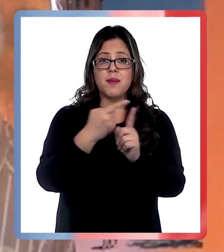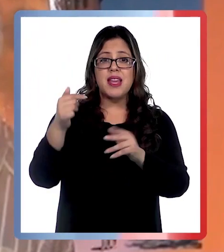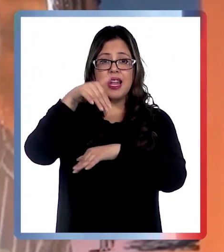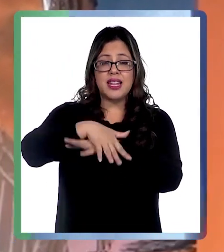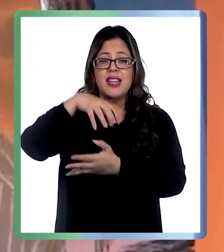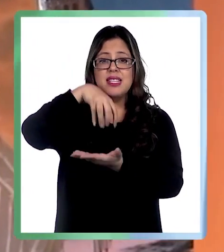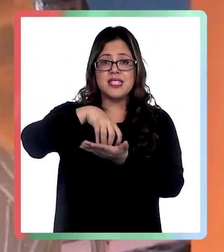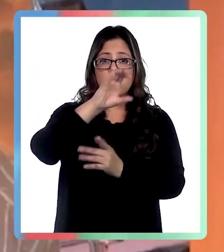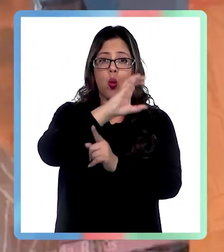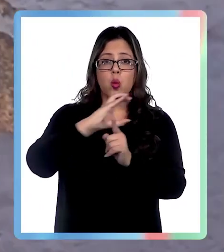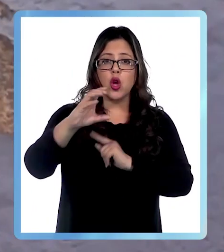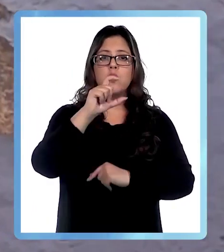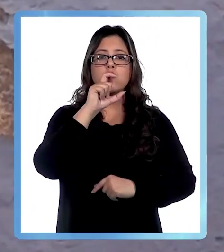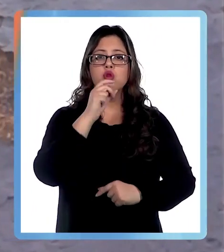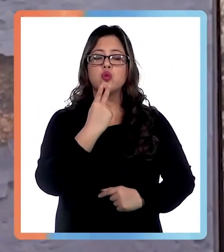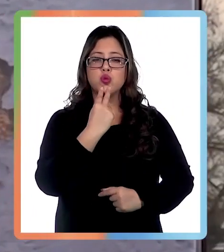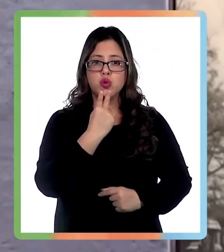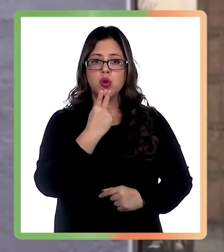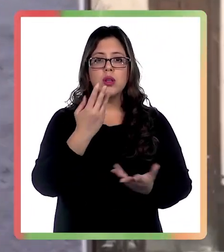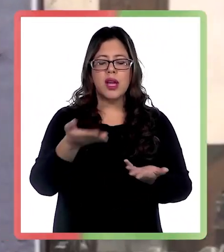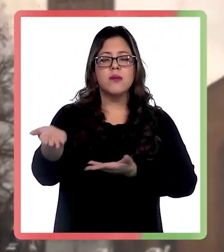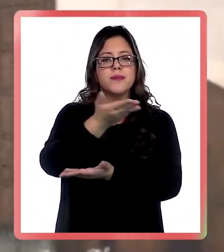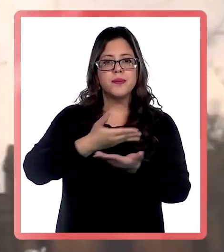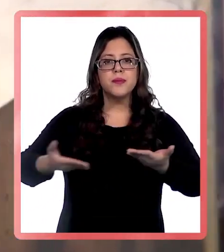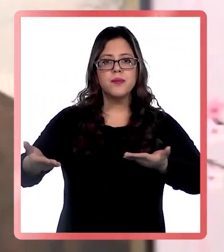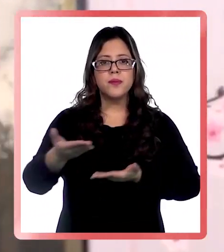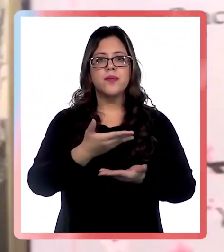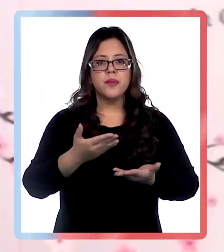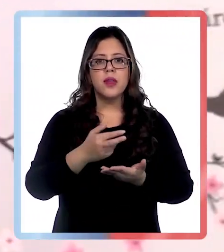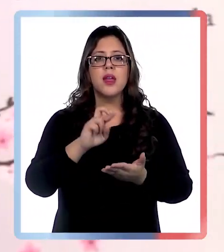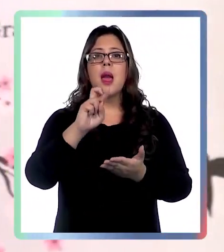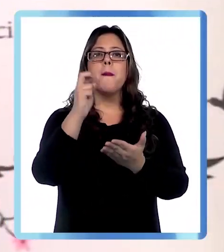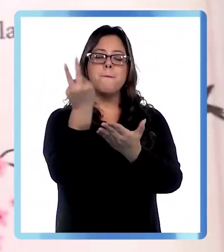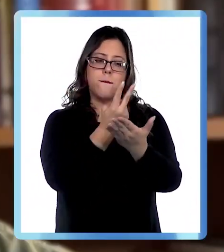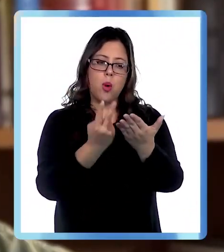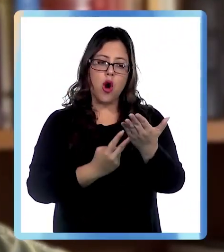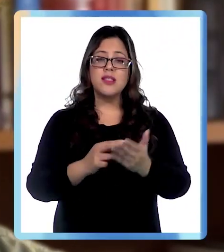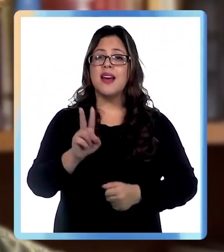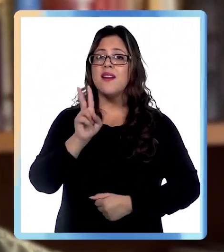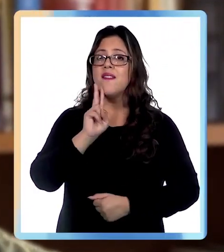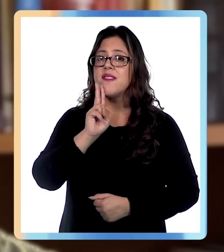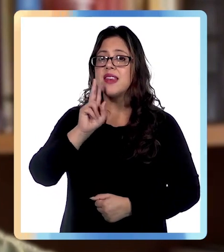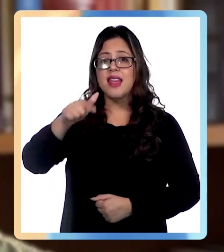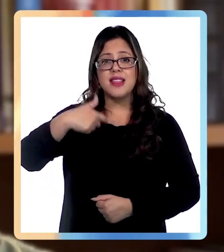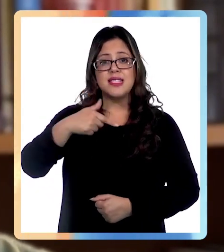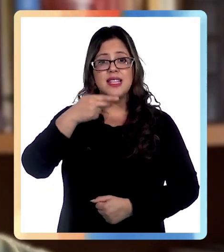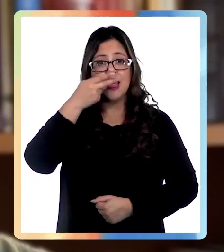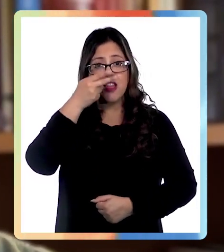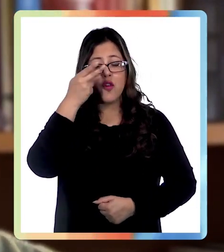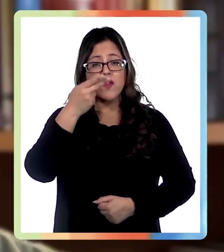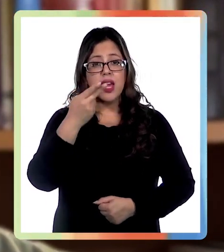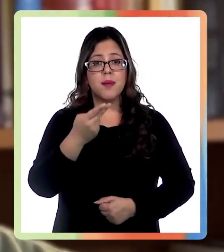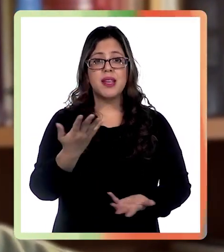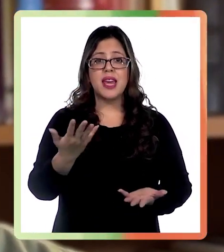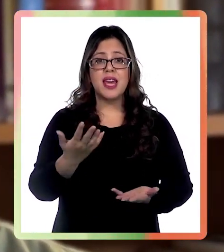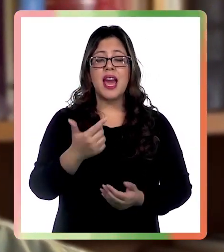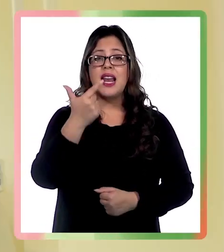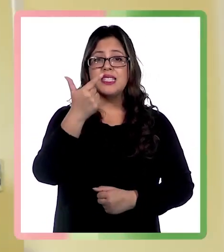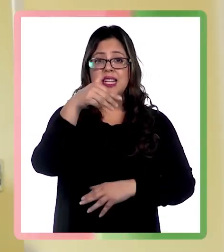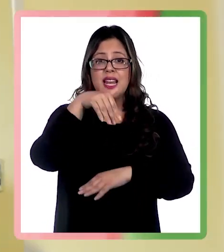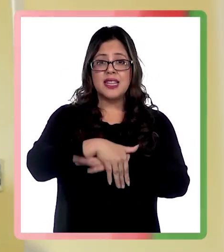noviembre día jueves a las 19 horas en el centro cultural de Constitución para compartir la